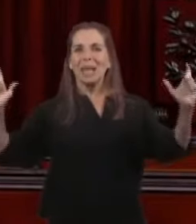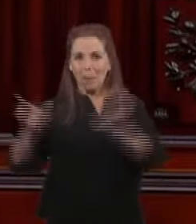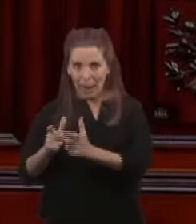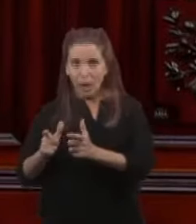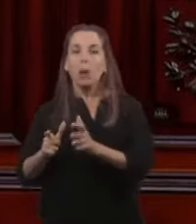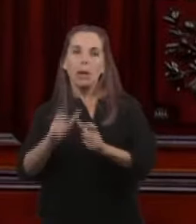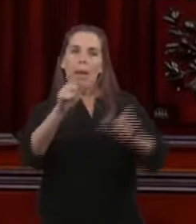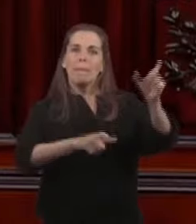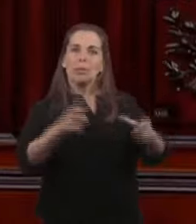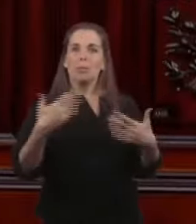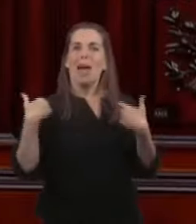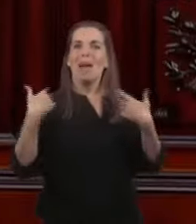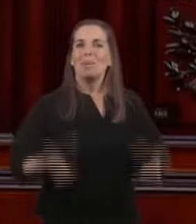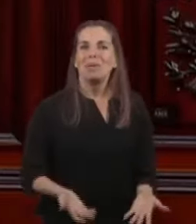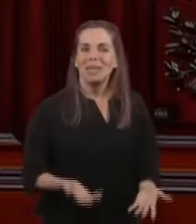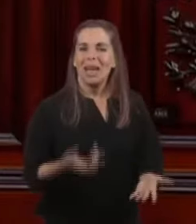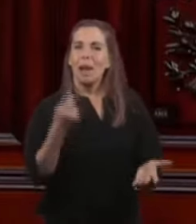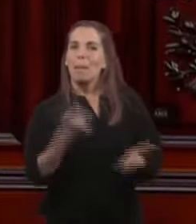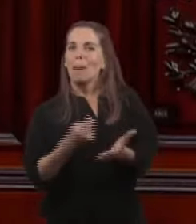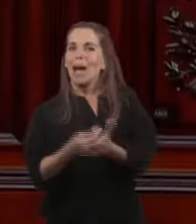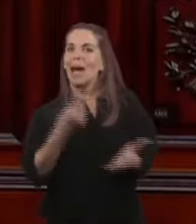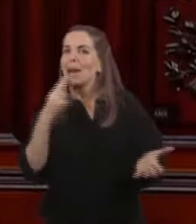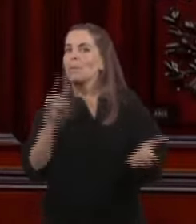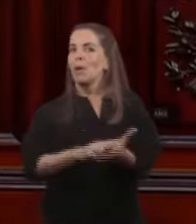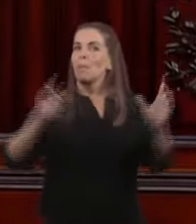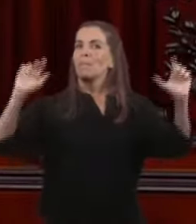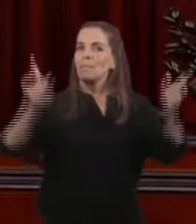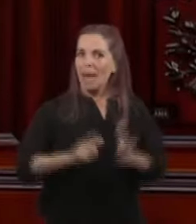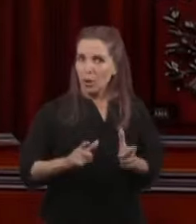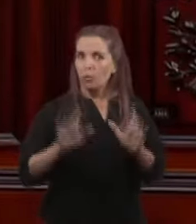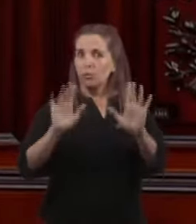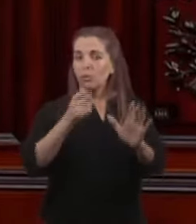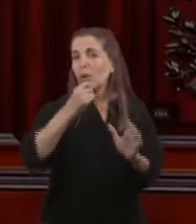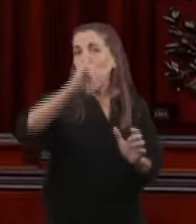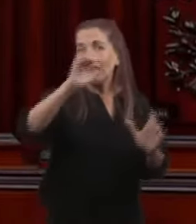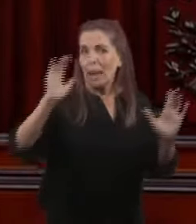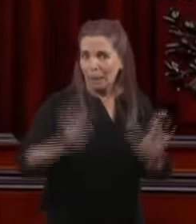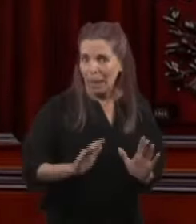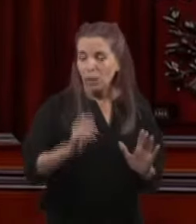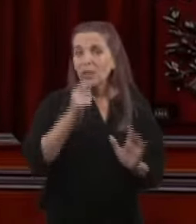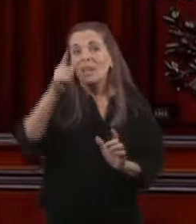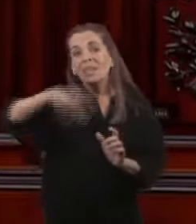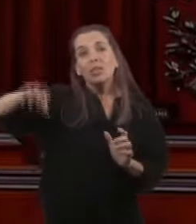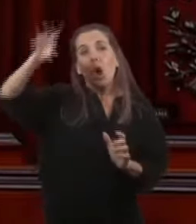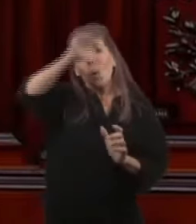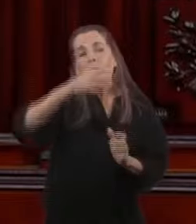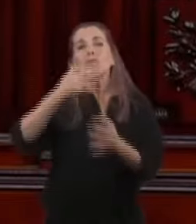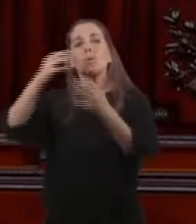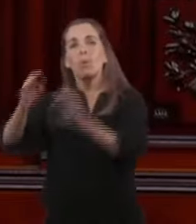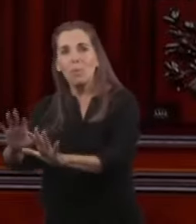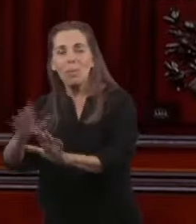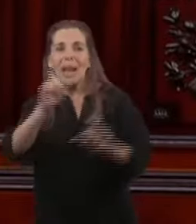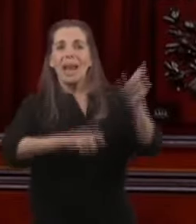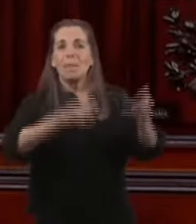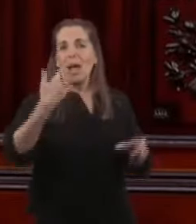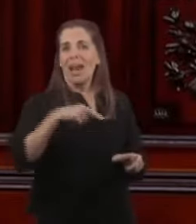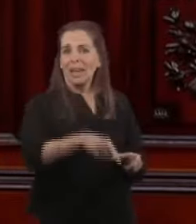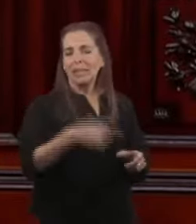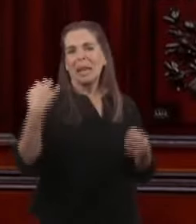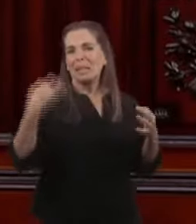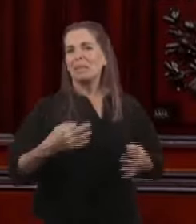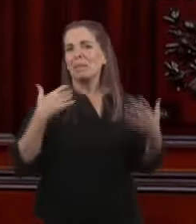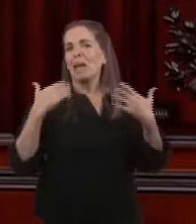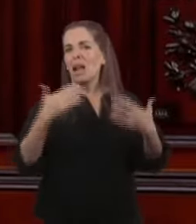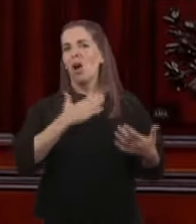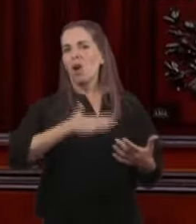brutos u otras tasas si cumplen con este mandato popular los argentinos de bien Estarán agradecidos pero